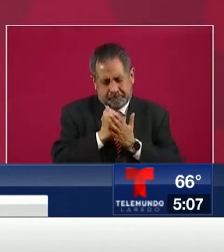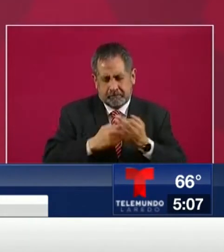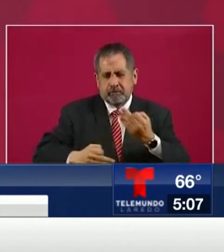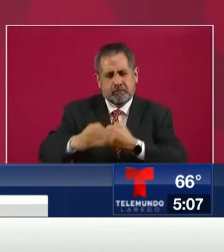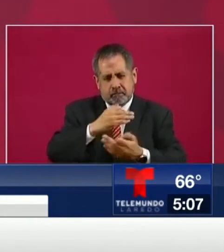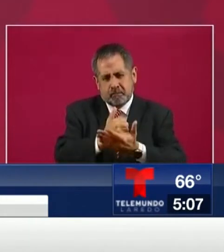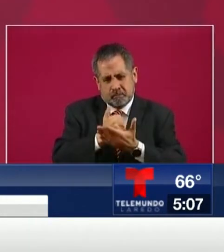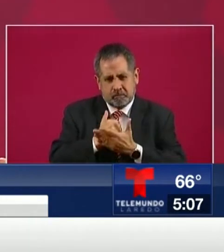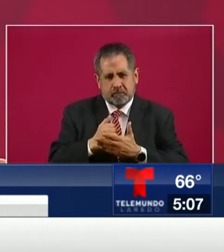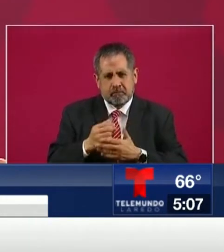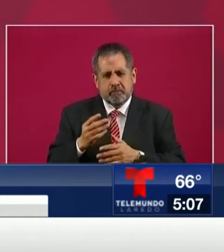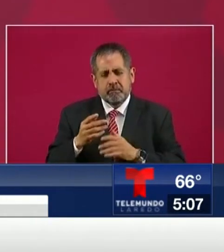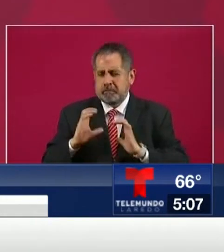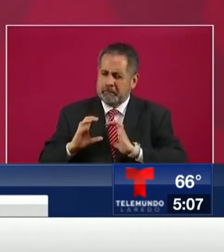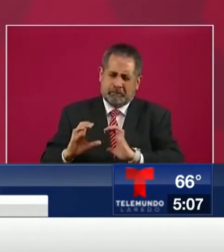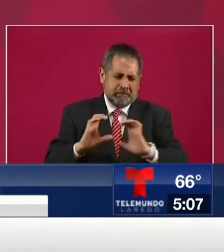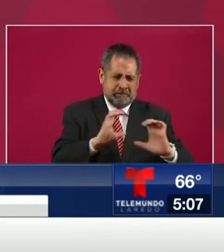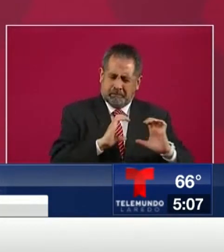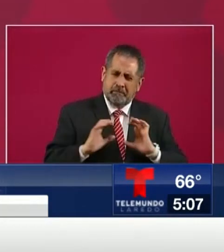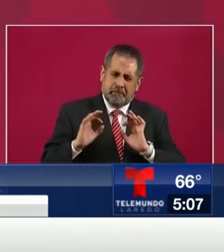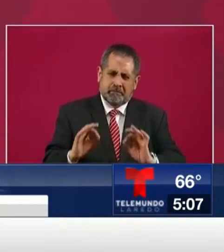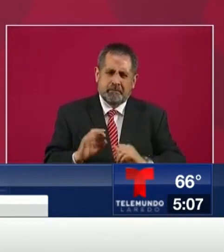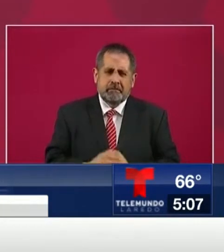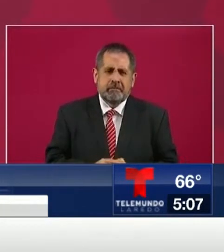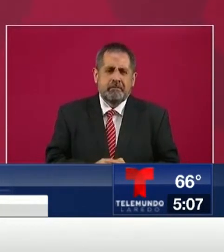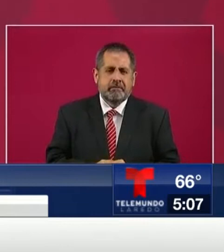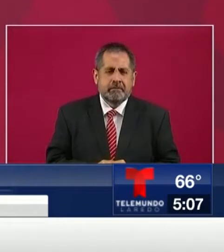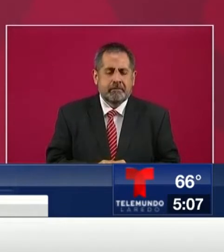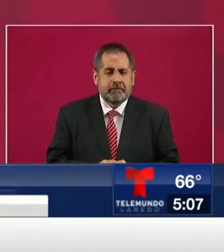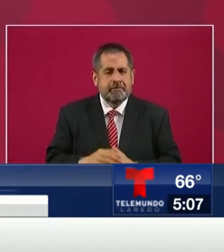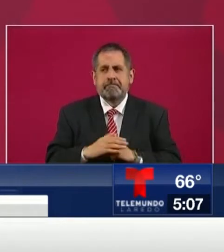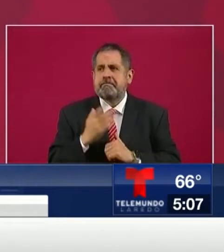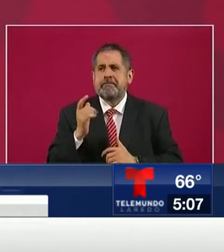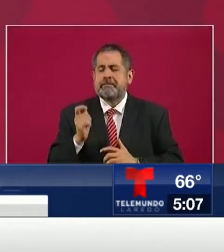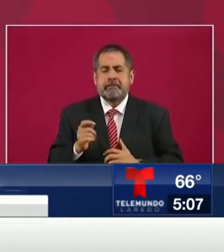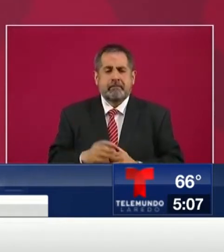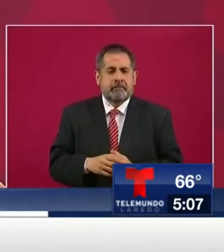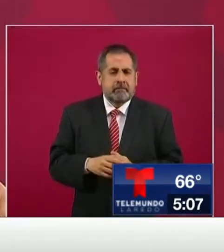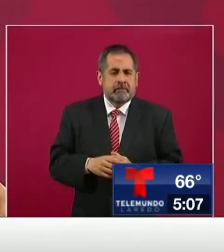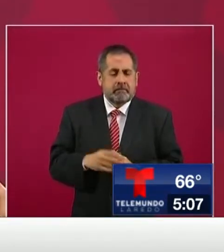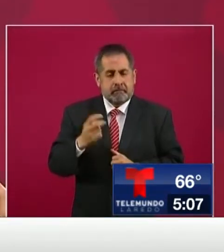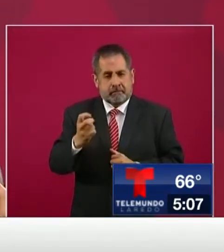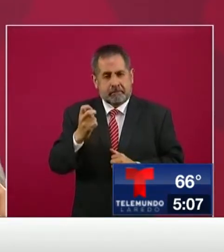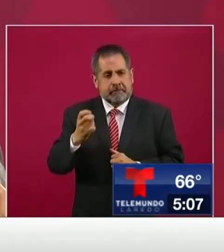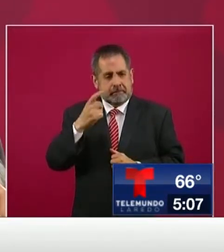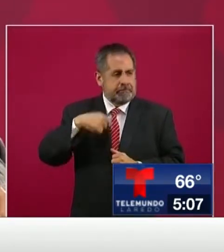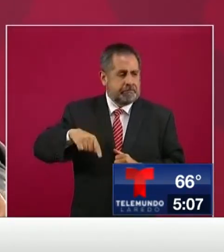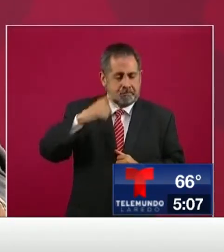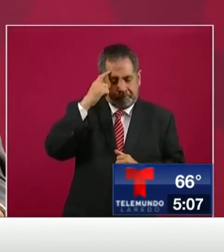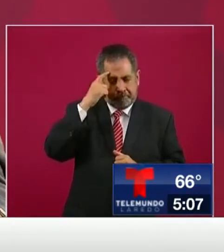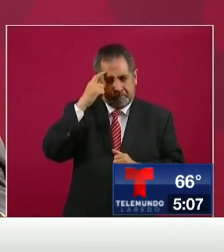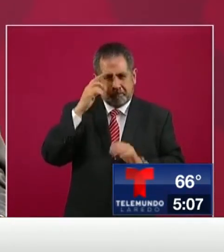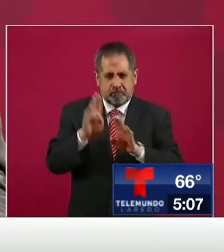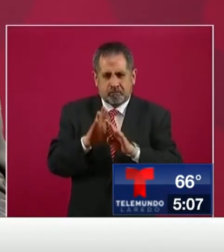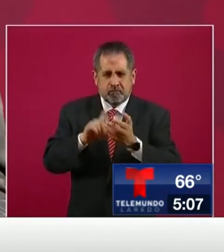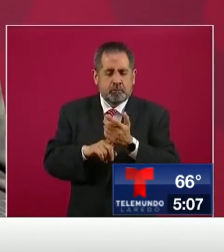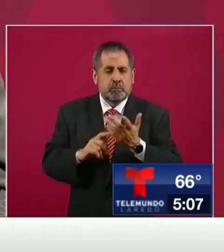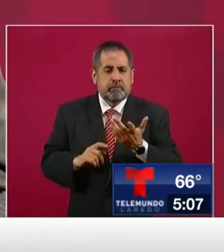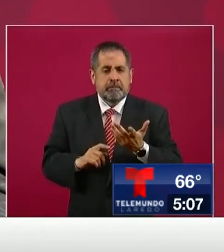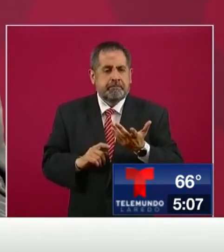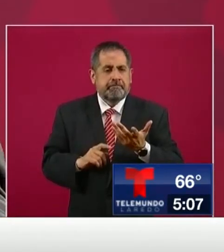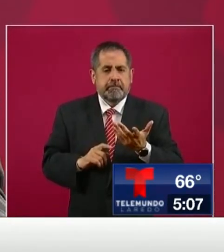una vez que terminó la sesión del consejo electoral de eeuu envió una carta al demócrata como presidente electo